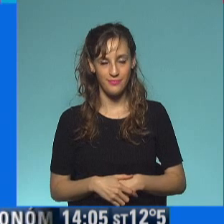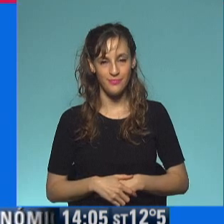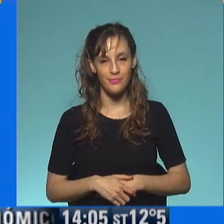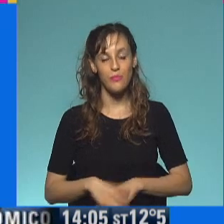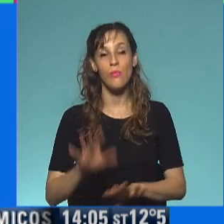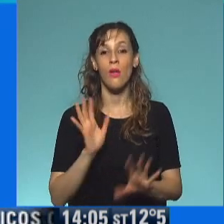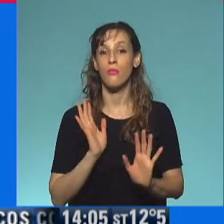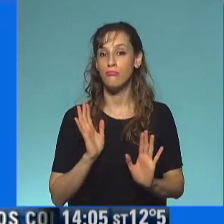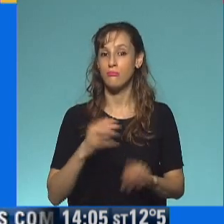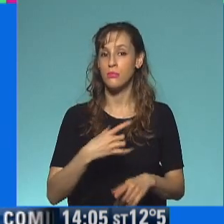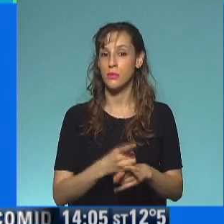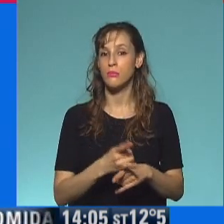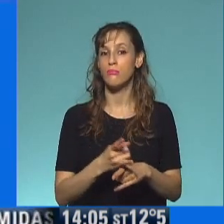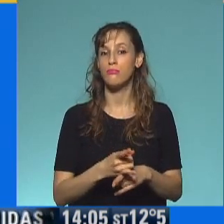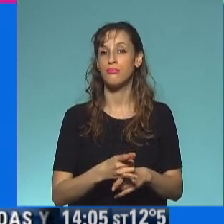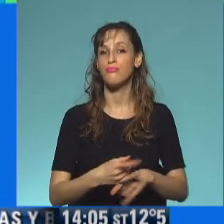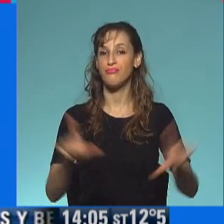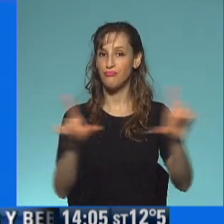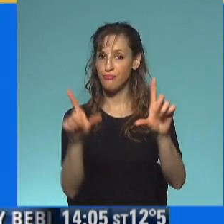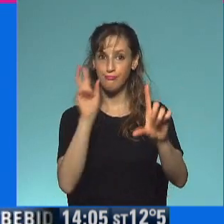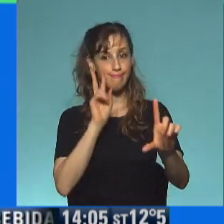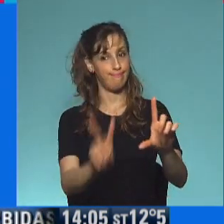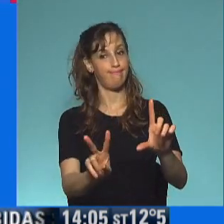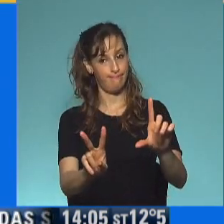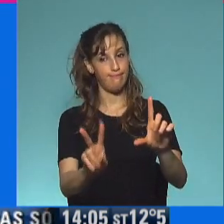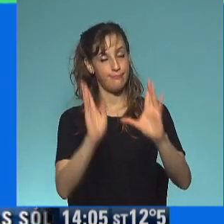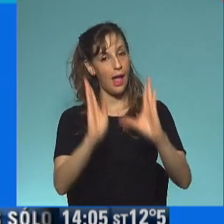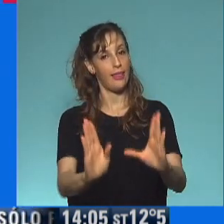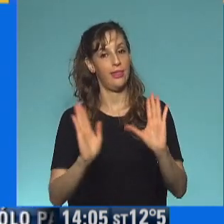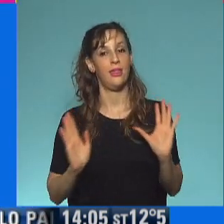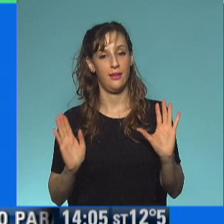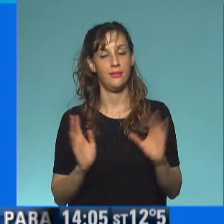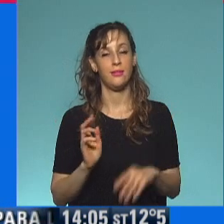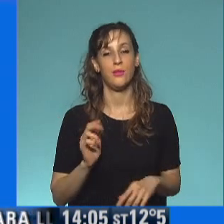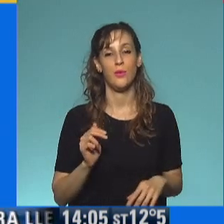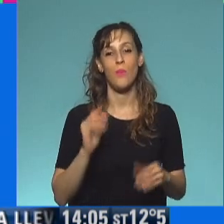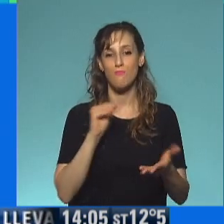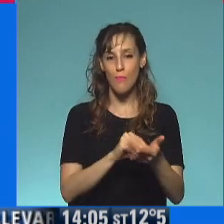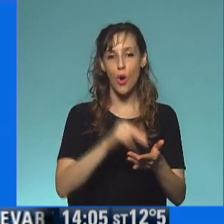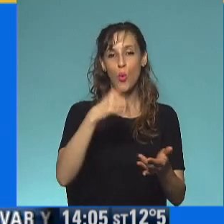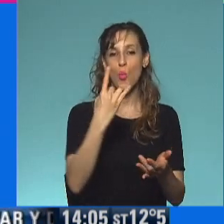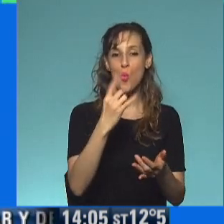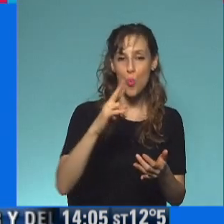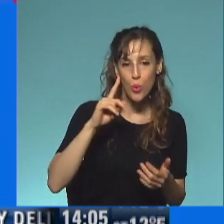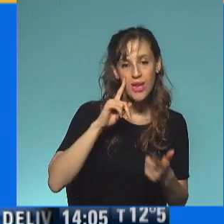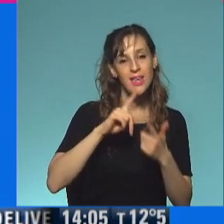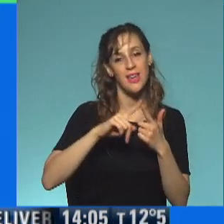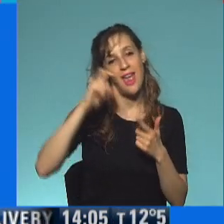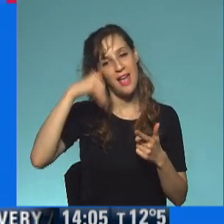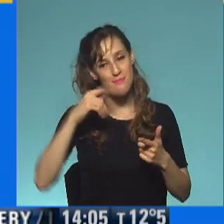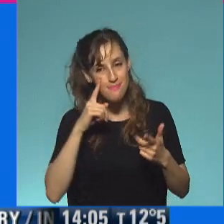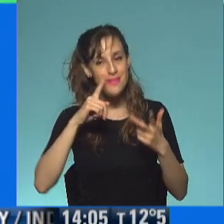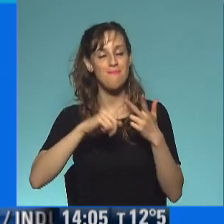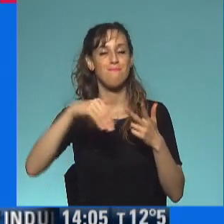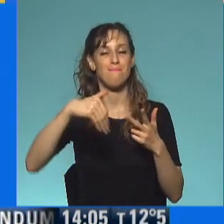Siempre atenta a su canal, dice Vicky. Y ahí puso en su dibujo Nuri, mi maga. Y creo que es un uno de primero, ¿no?